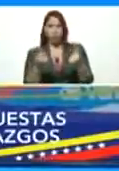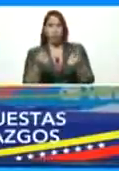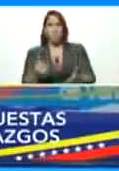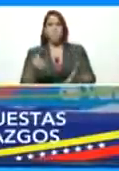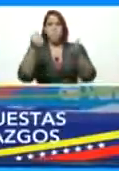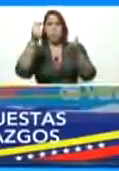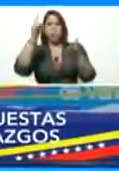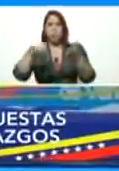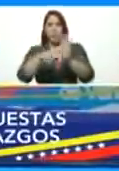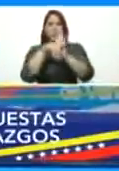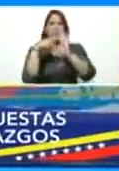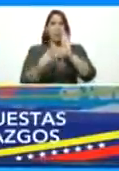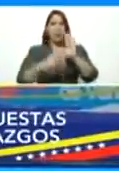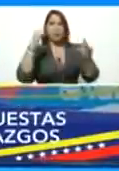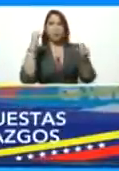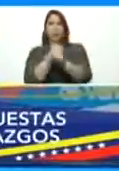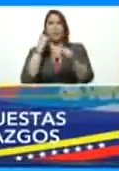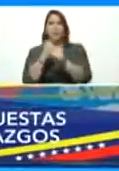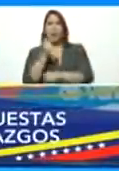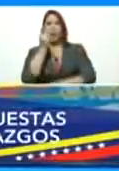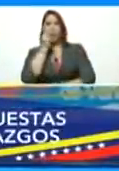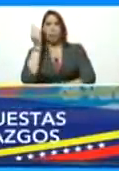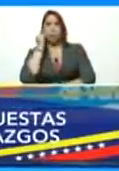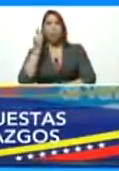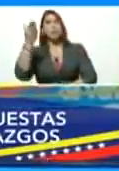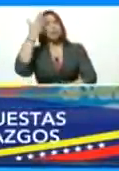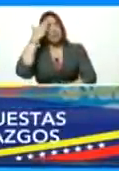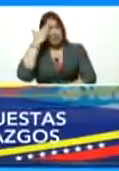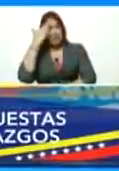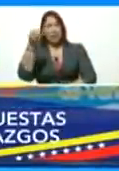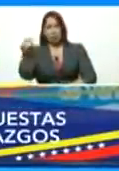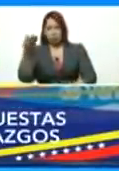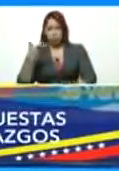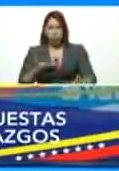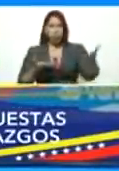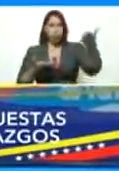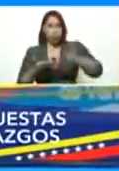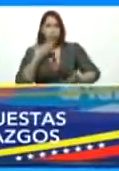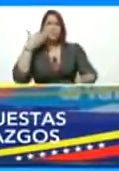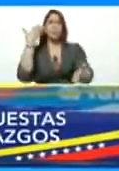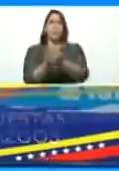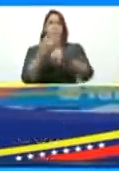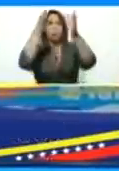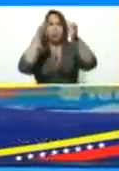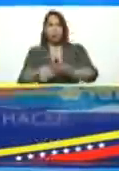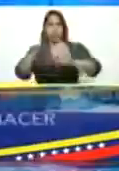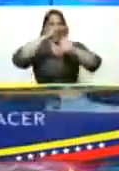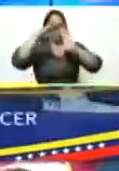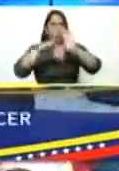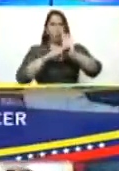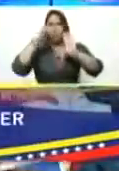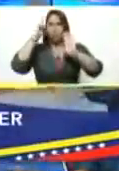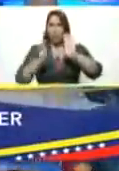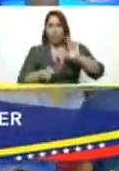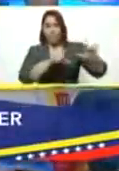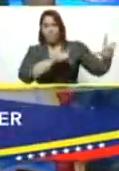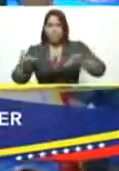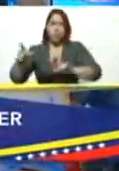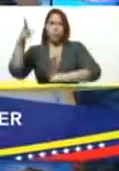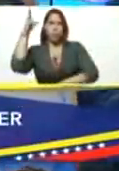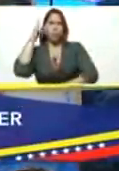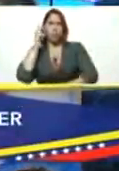y de los derechos de la clase obrera se que traen propuestas concretas y estoy listo para